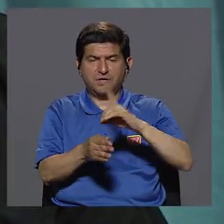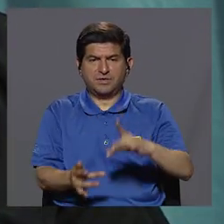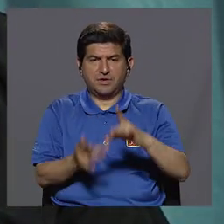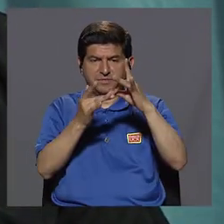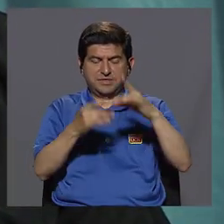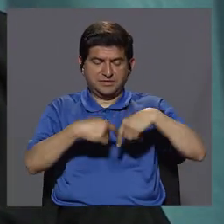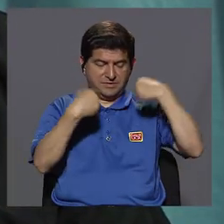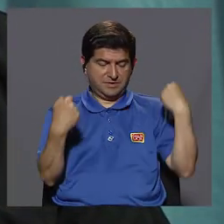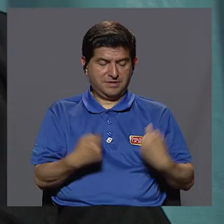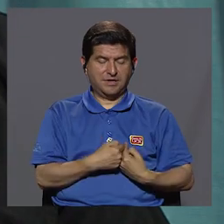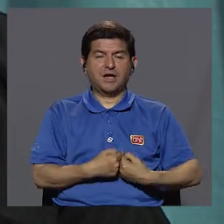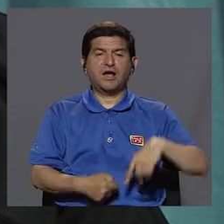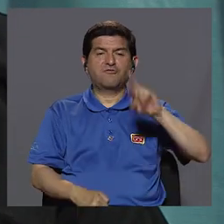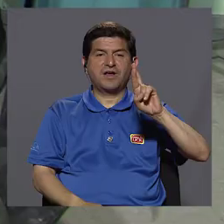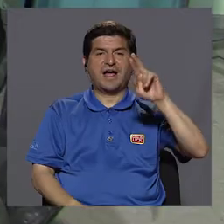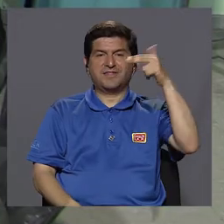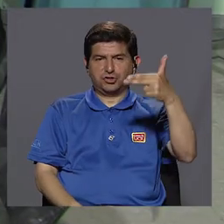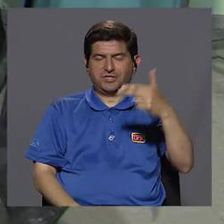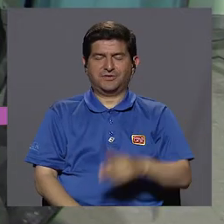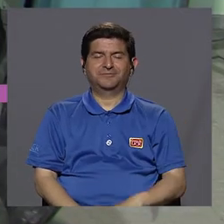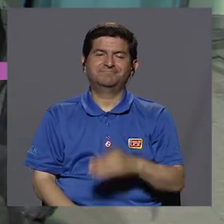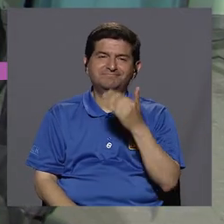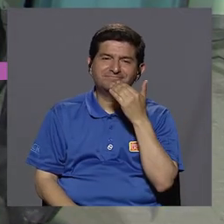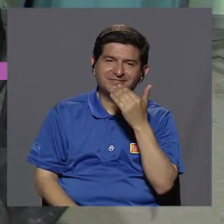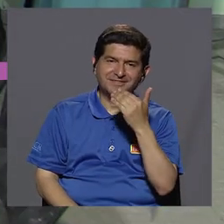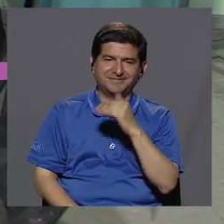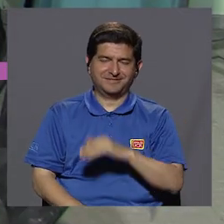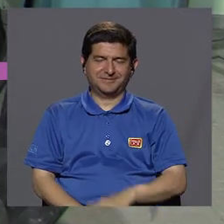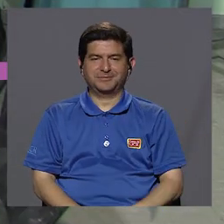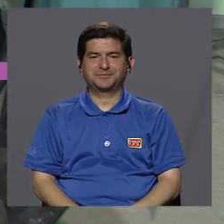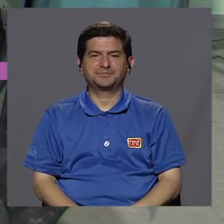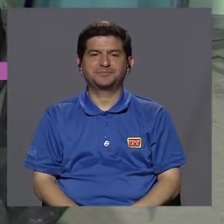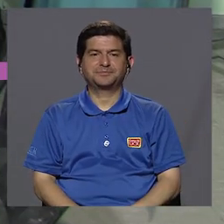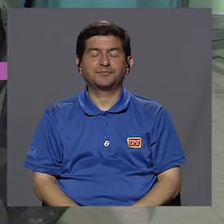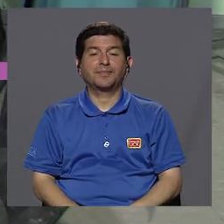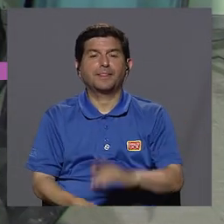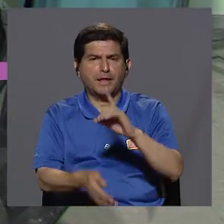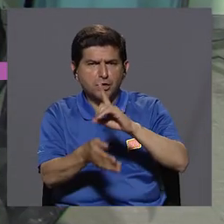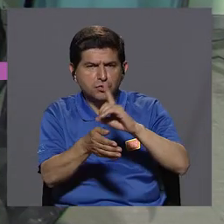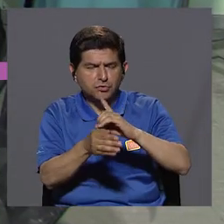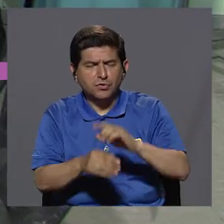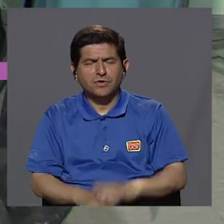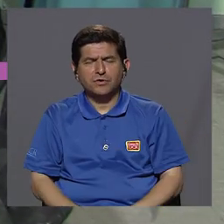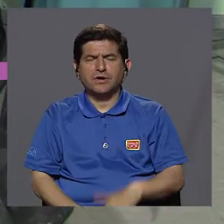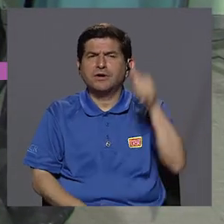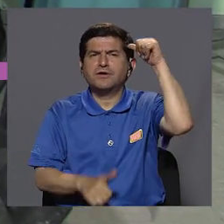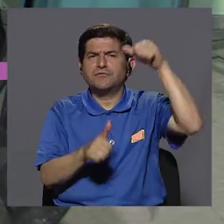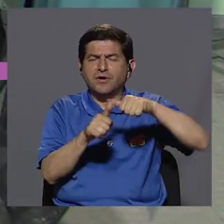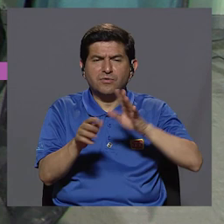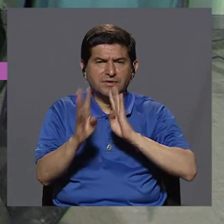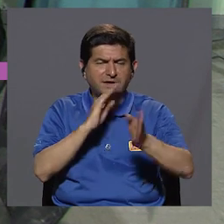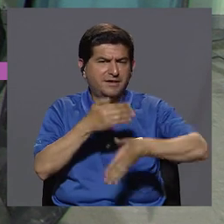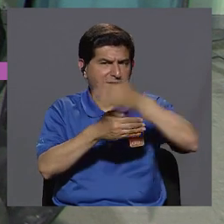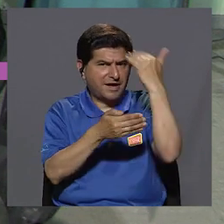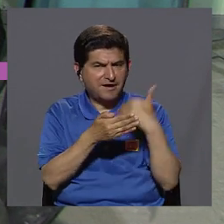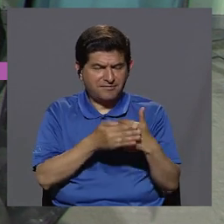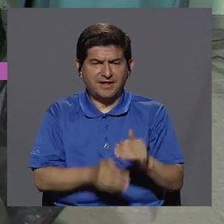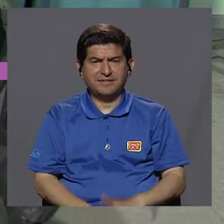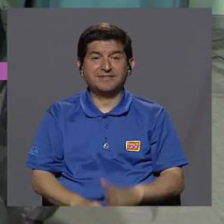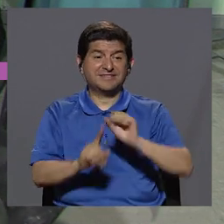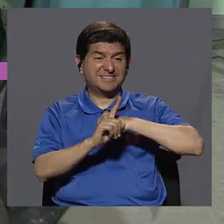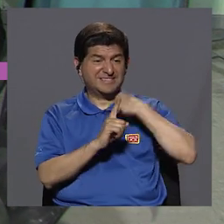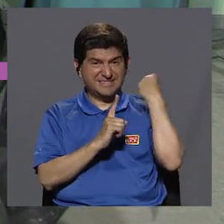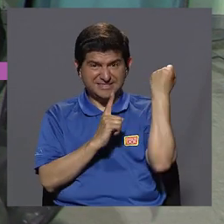ricardo chacón muchísimas gracias doctor para repasar un poquito lo que estábamos comentando antes entonces en qué